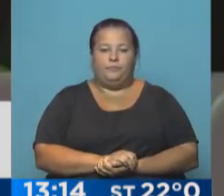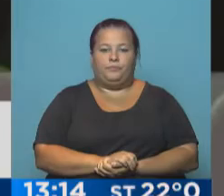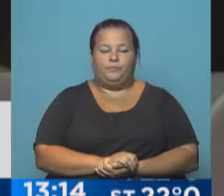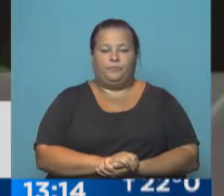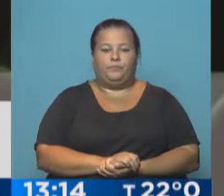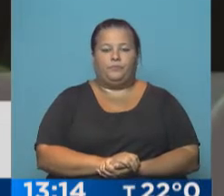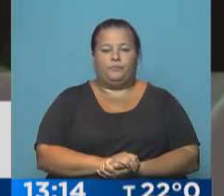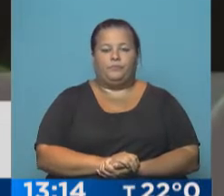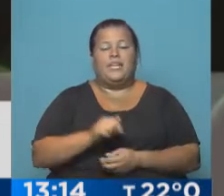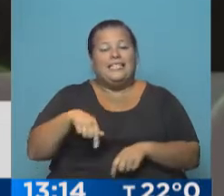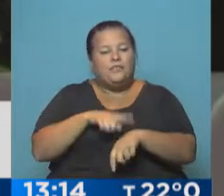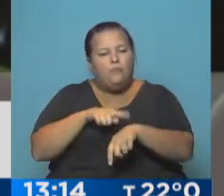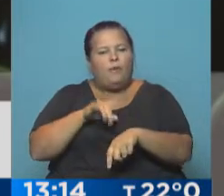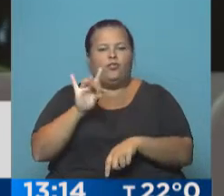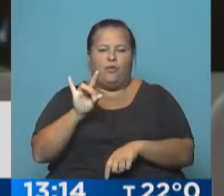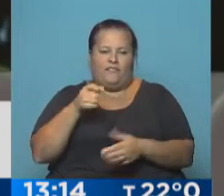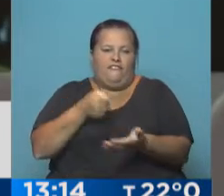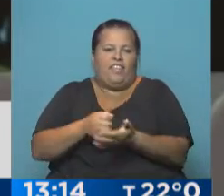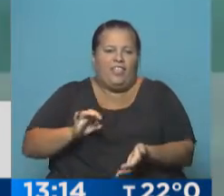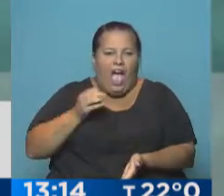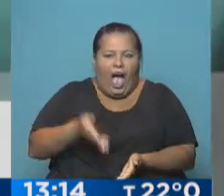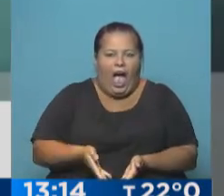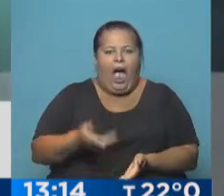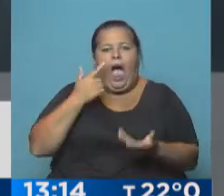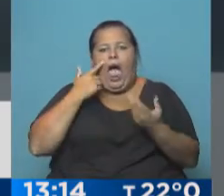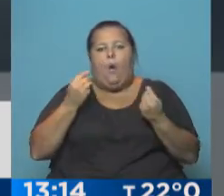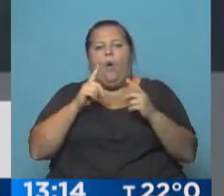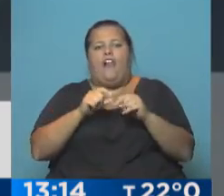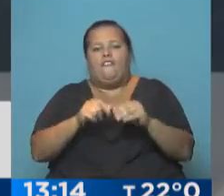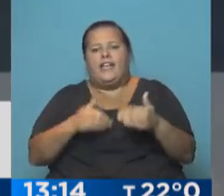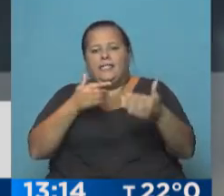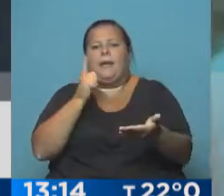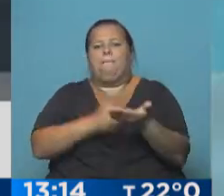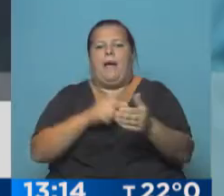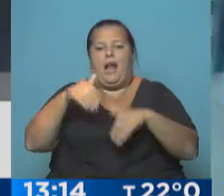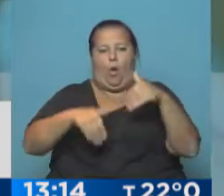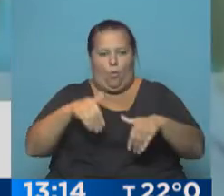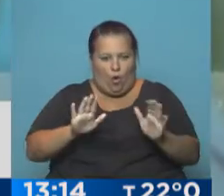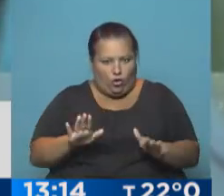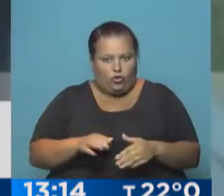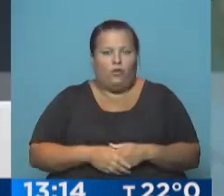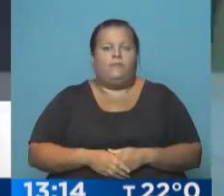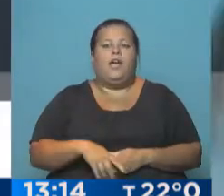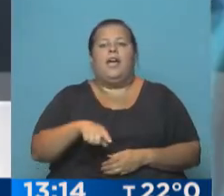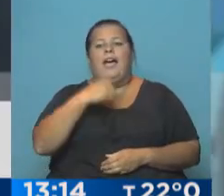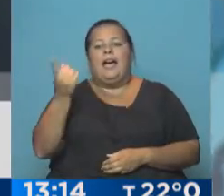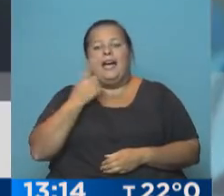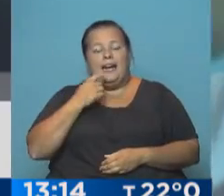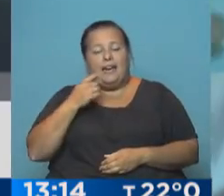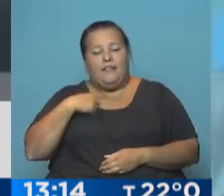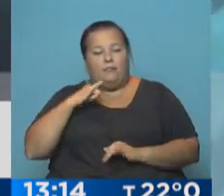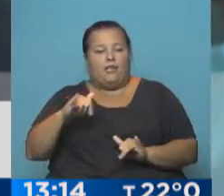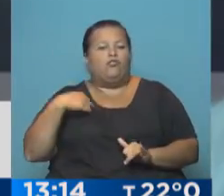Estamos en un momento muy difícil que es fin de año y ver cuál es la fecha que se elige para que haya elecciones. Por el lado de River adelanto,